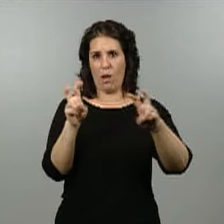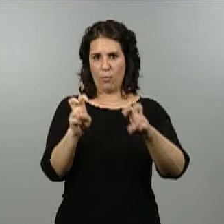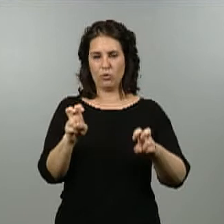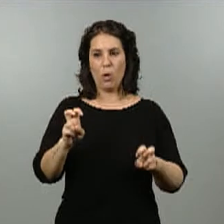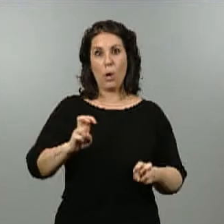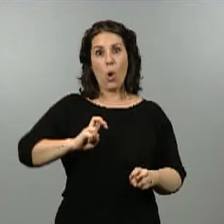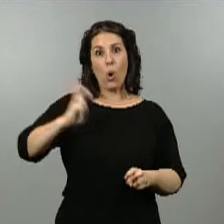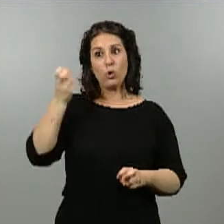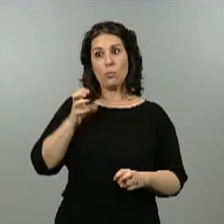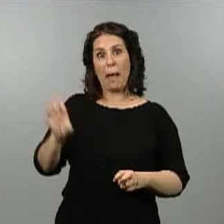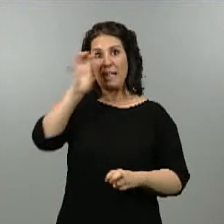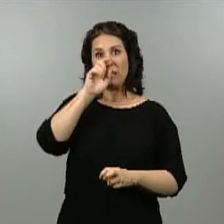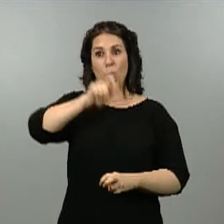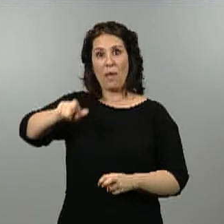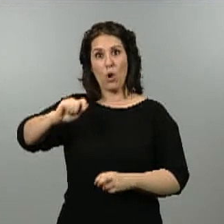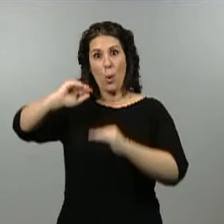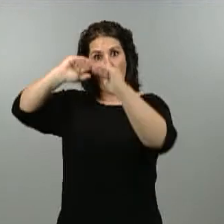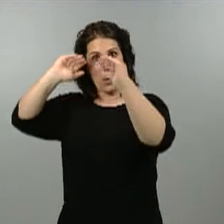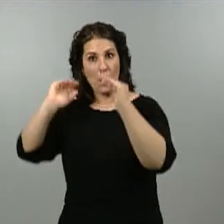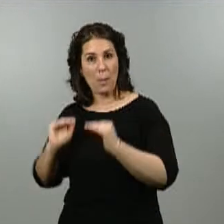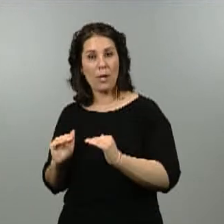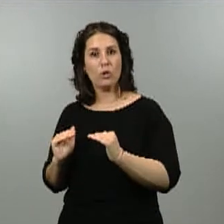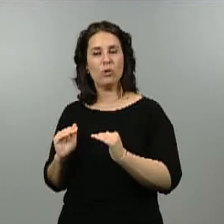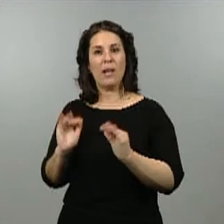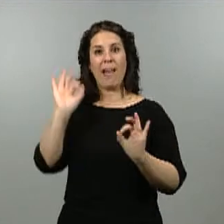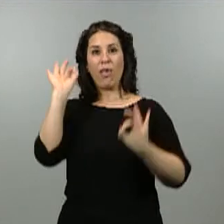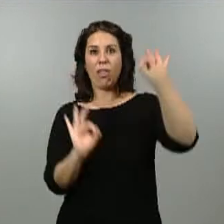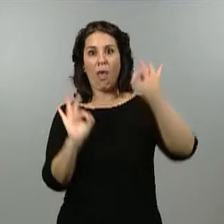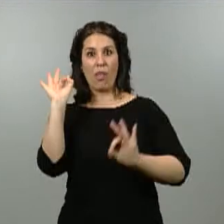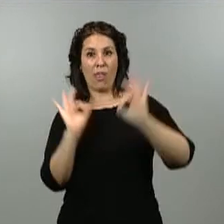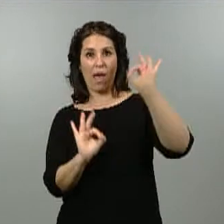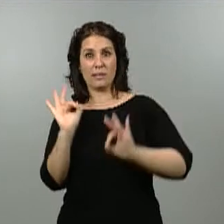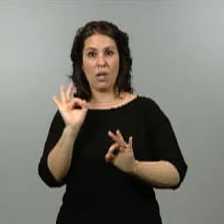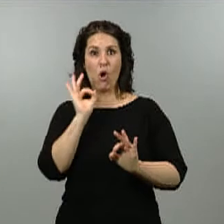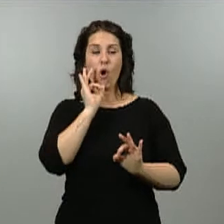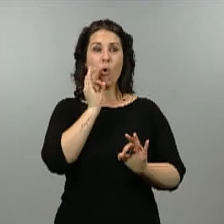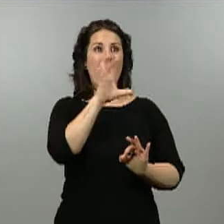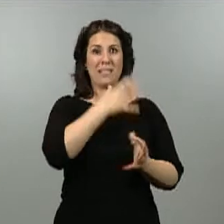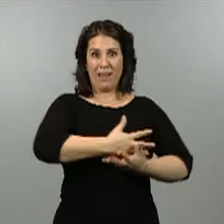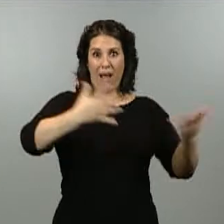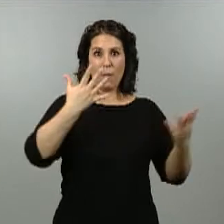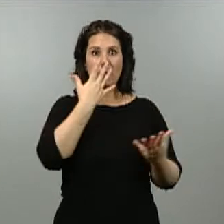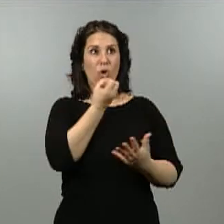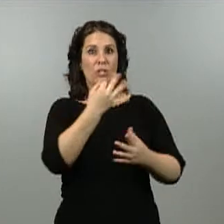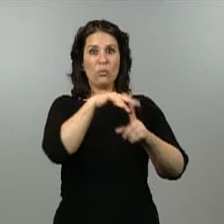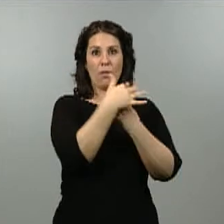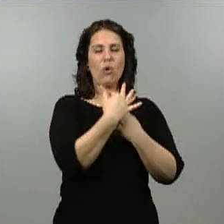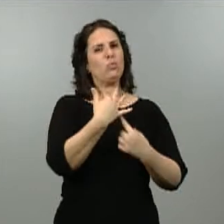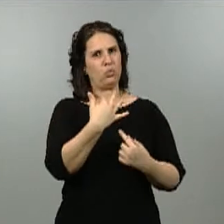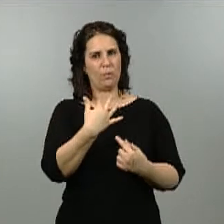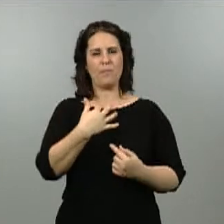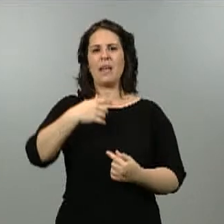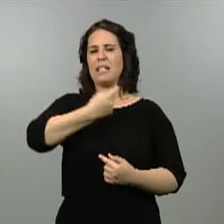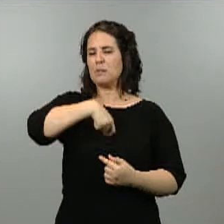tienen incidencias similares a las que hemos vivido los países con mayor número de casos. España, Italia, Reino Unido, Rusia,